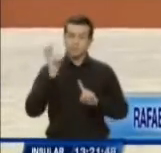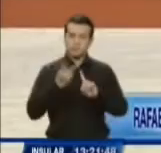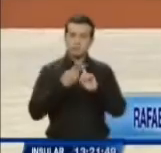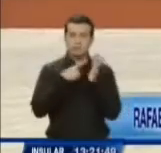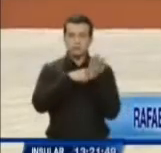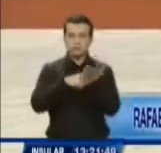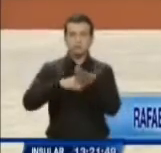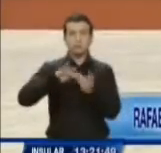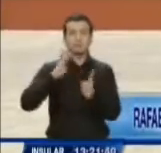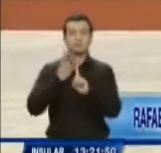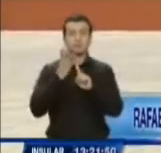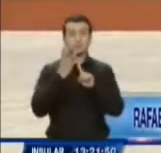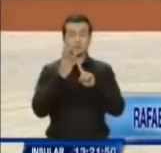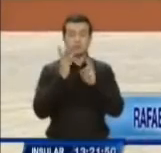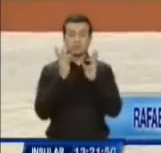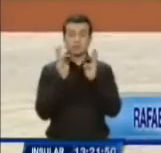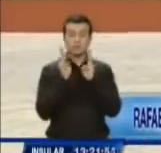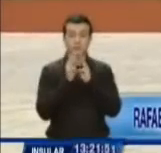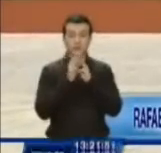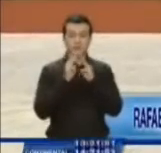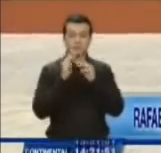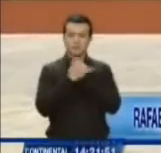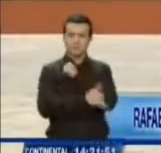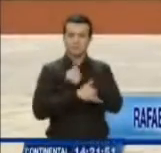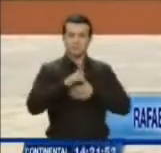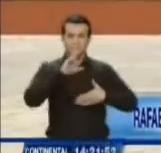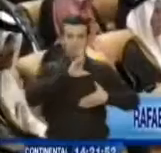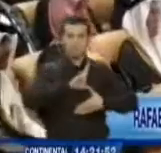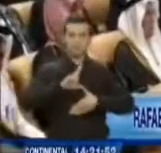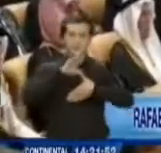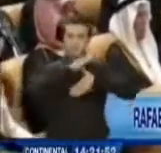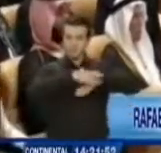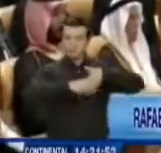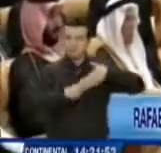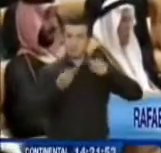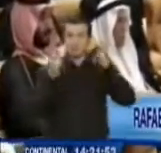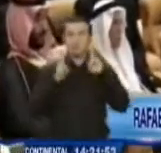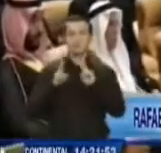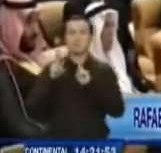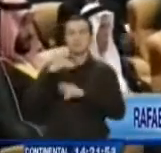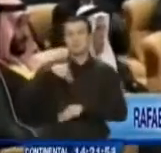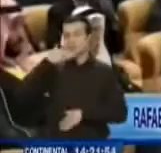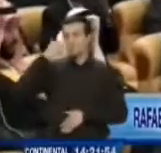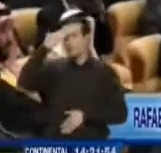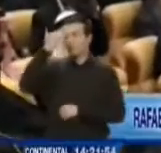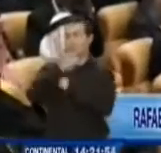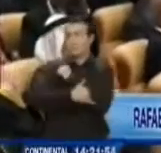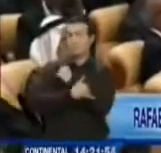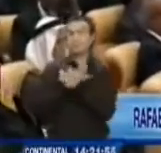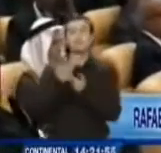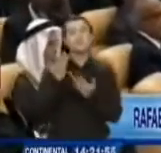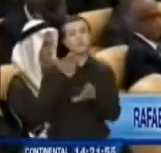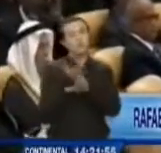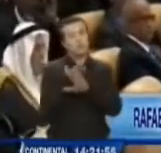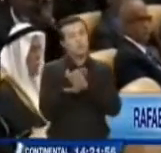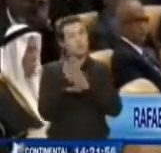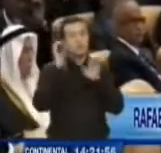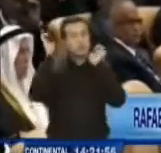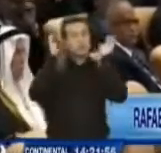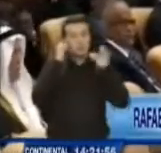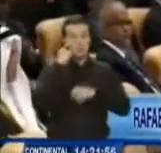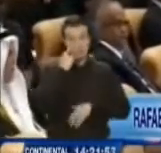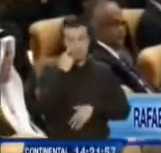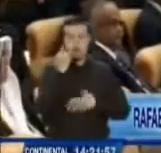cuarta cumbre de américa del sur y los países árabes aspa el presidente correa planteó una alternativa para fomentar la